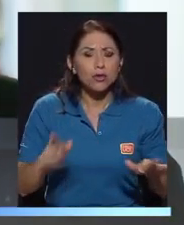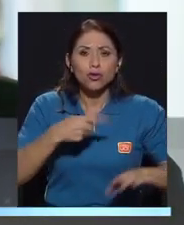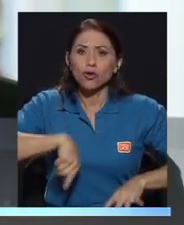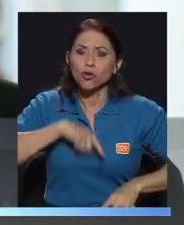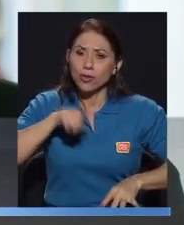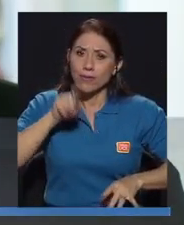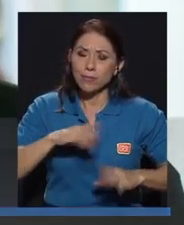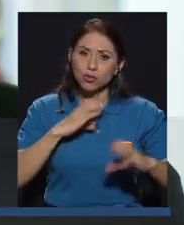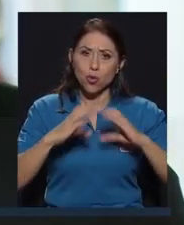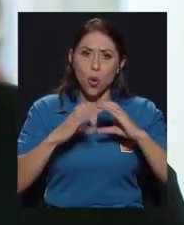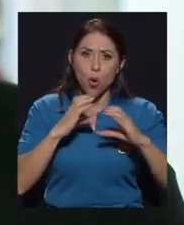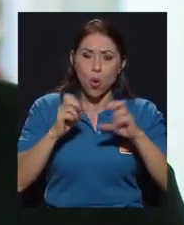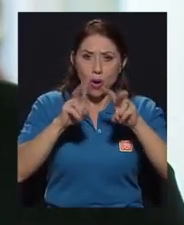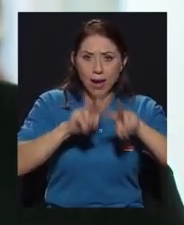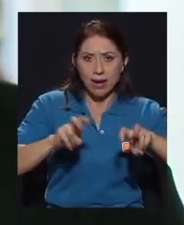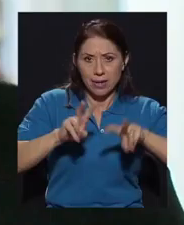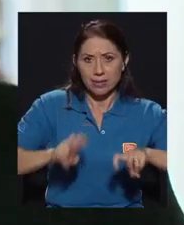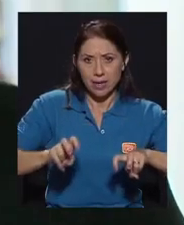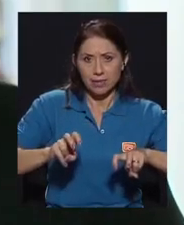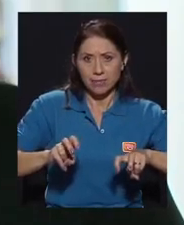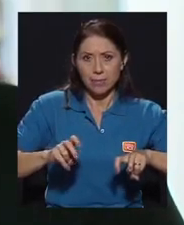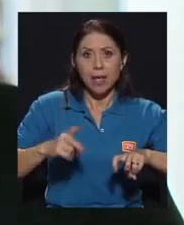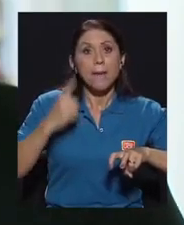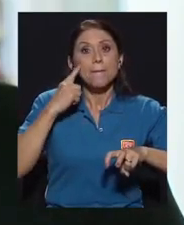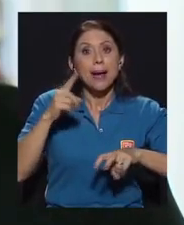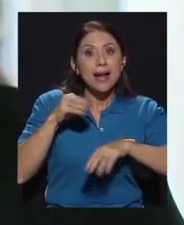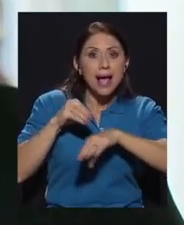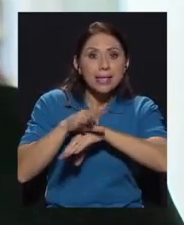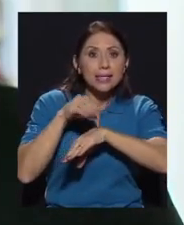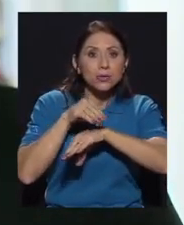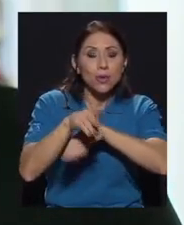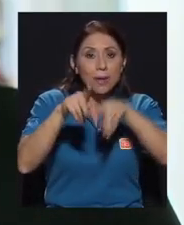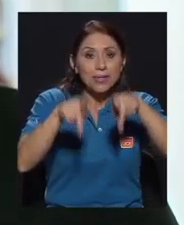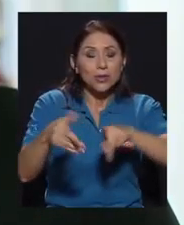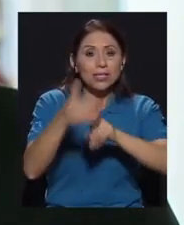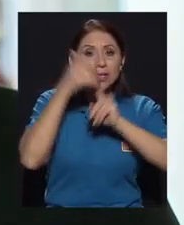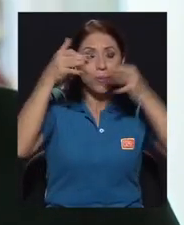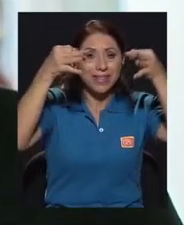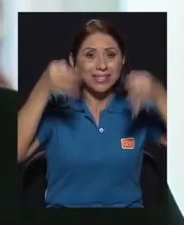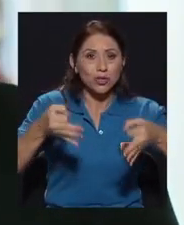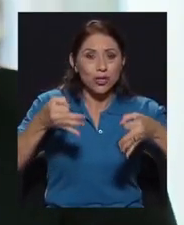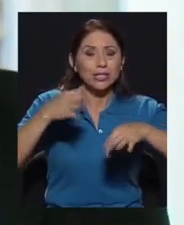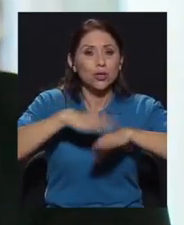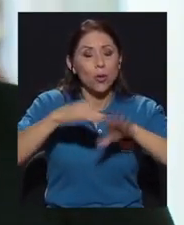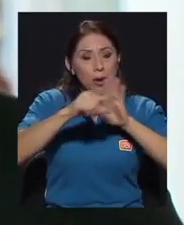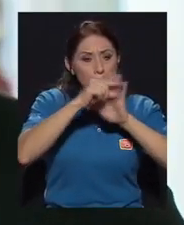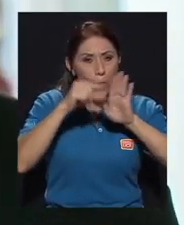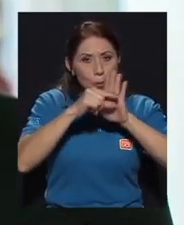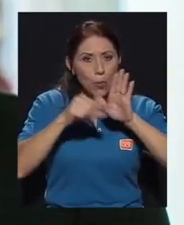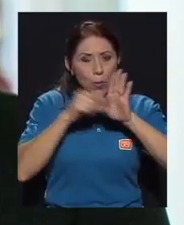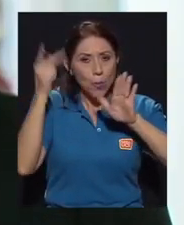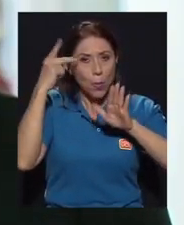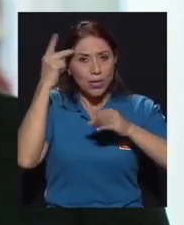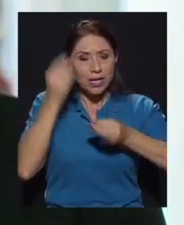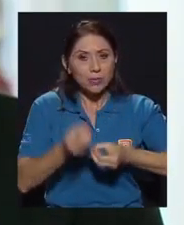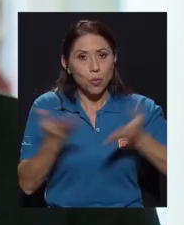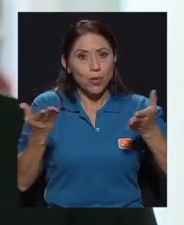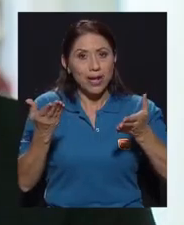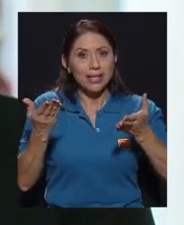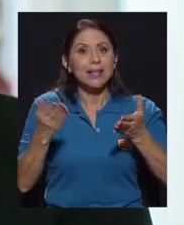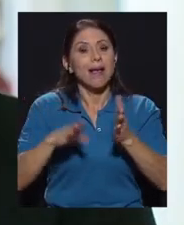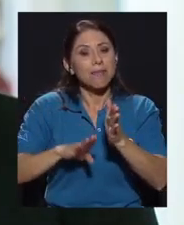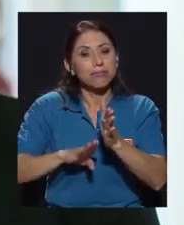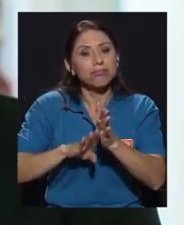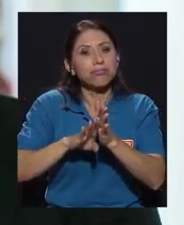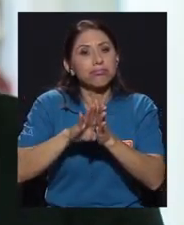debemos conversar y analizar para asesorar así a quienes tomen las decisiones en políticas públicas para encontrar la manera de